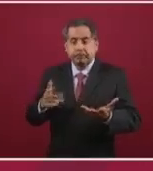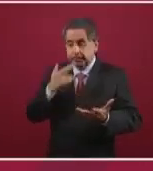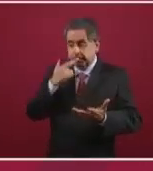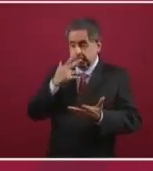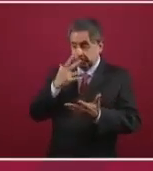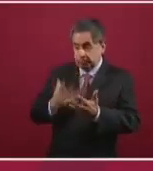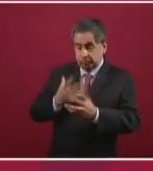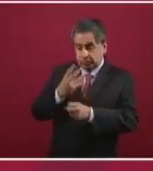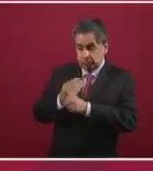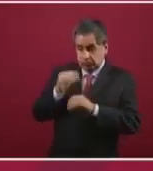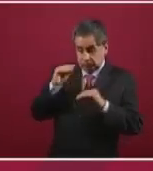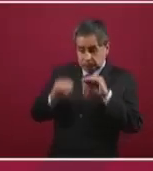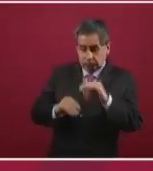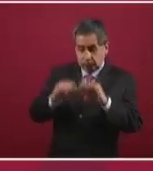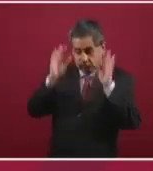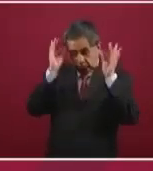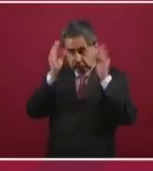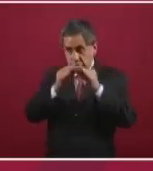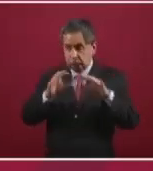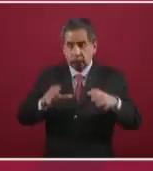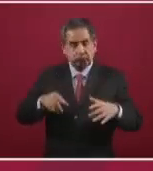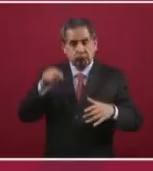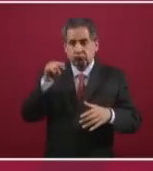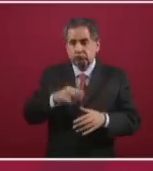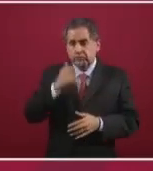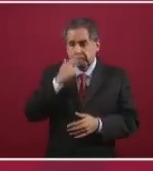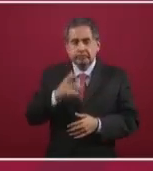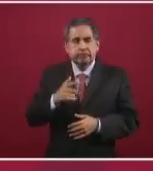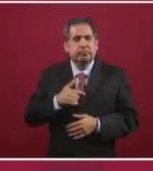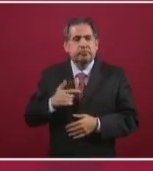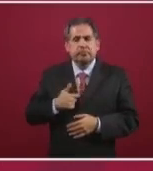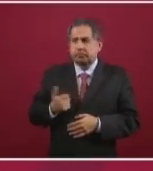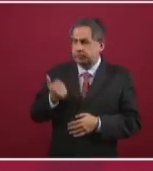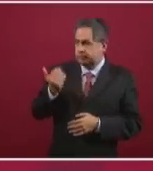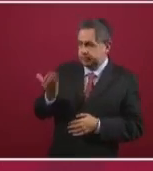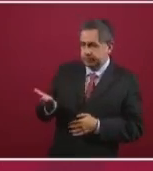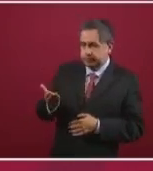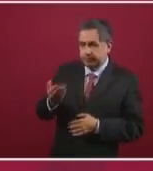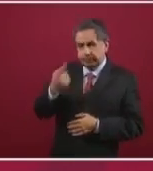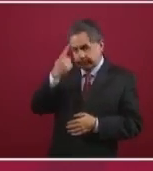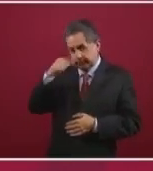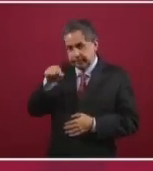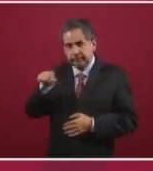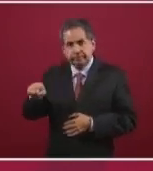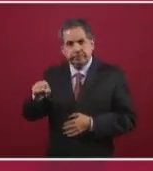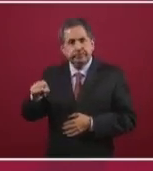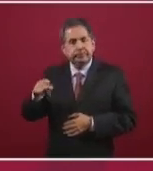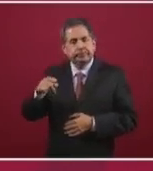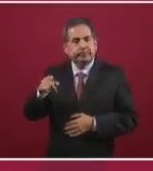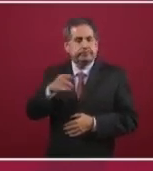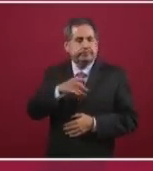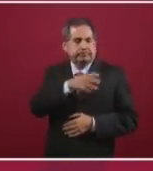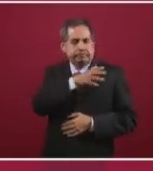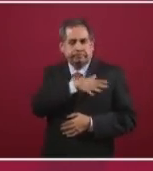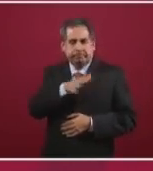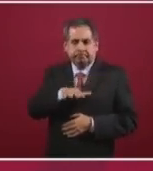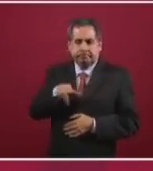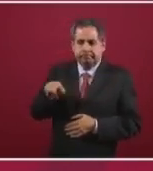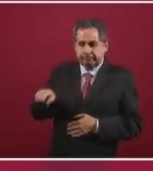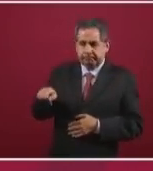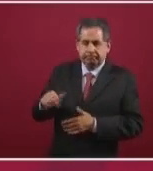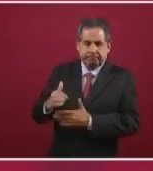mejorar la situación en aduanas. Le pedí al almirante que